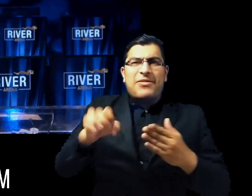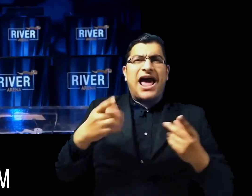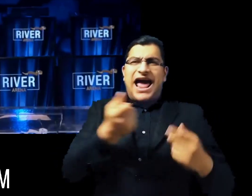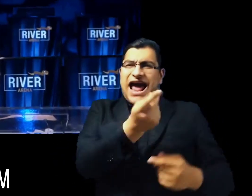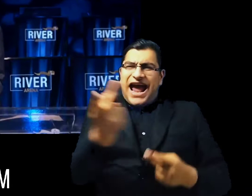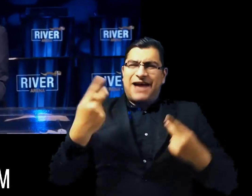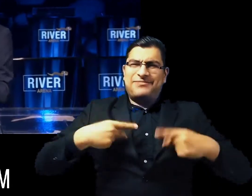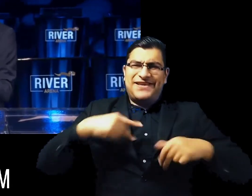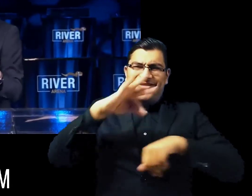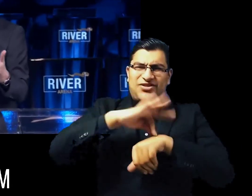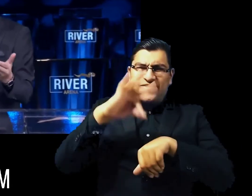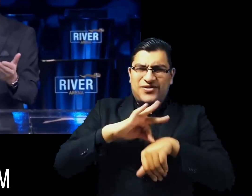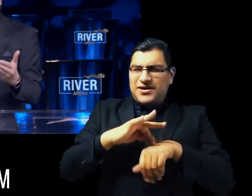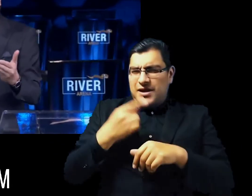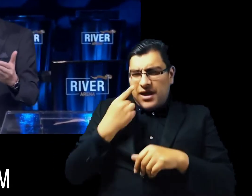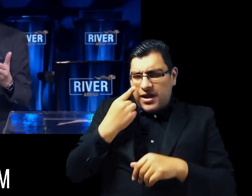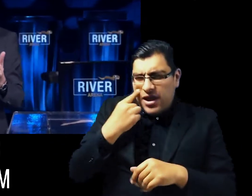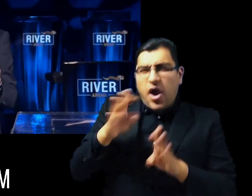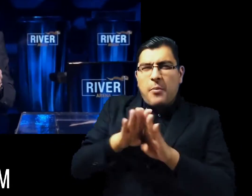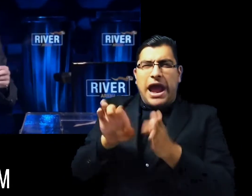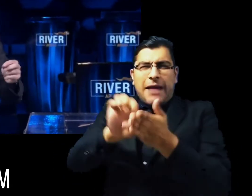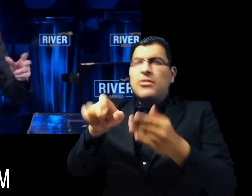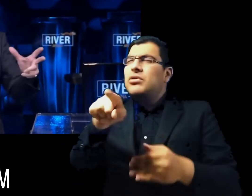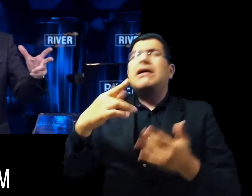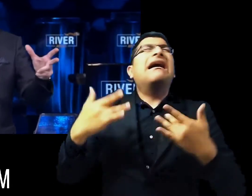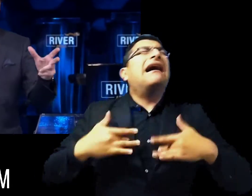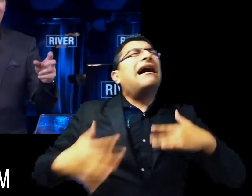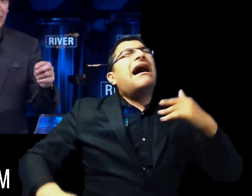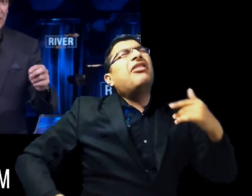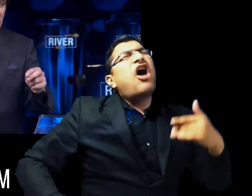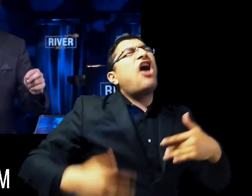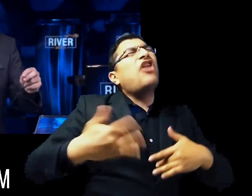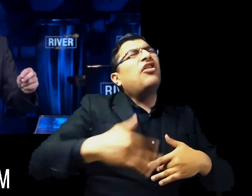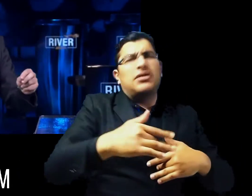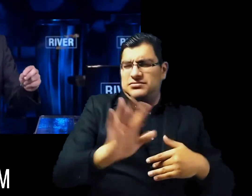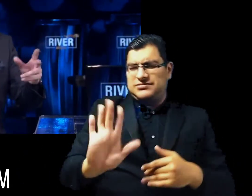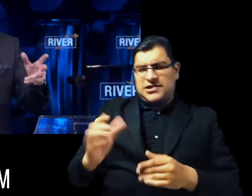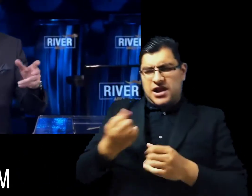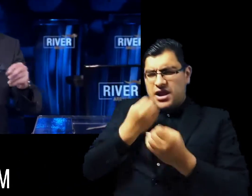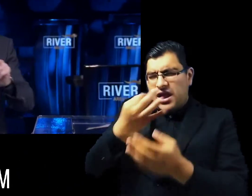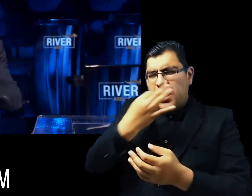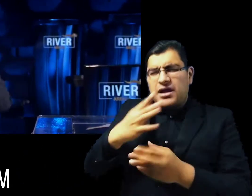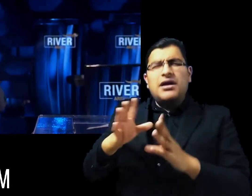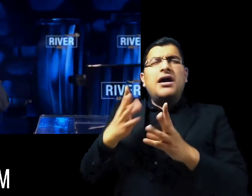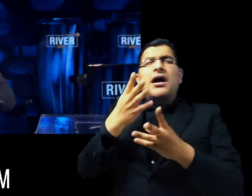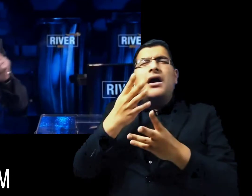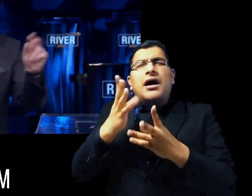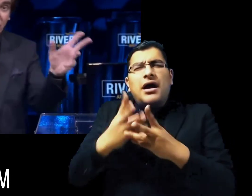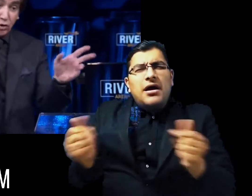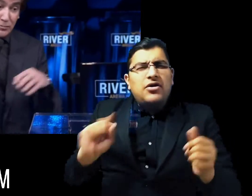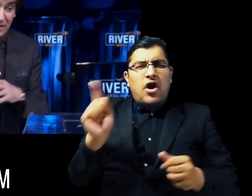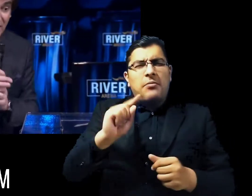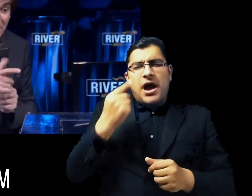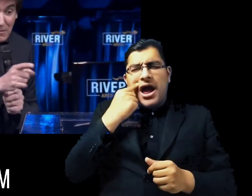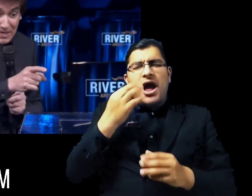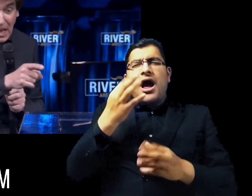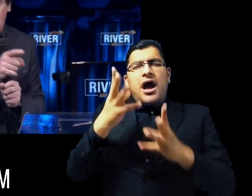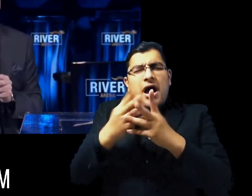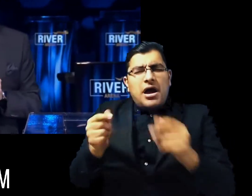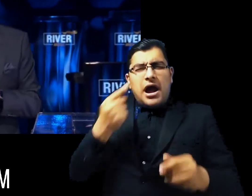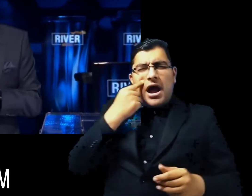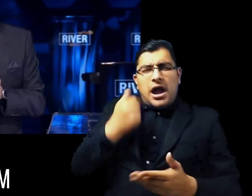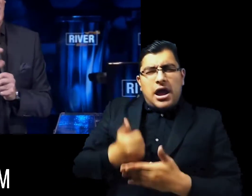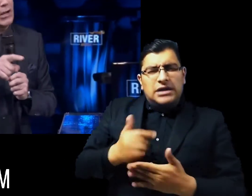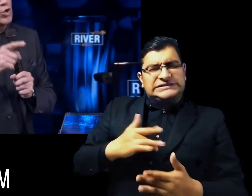quieren recetar calmantes cuando tratan ciertas dolencias porque dicen no, porque el calmante va a camuflar los síntomas que a mí me van